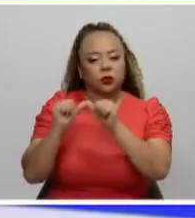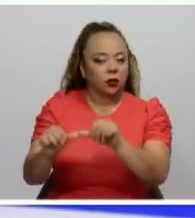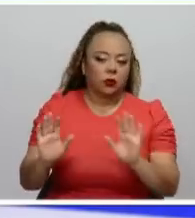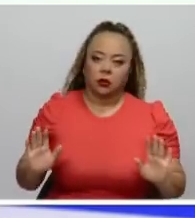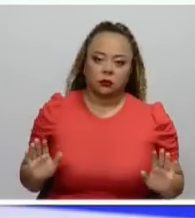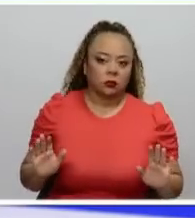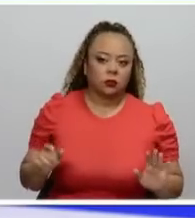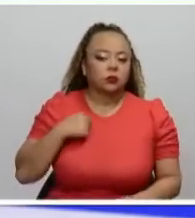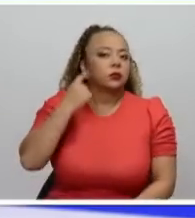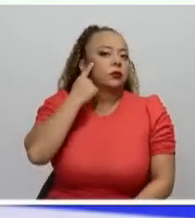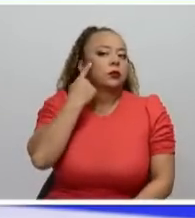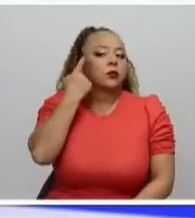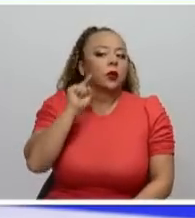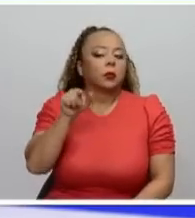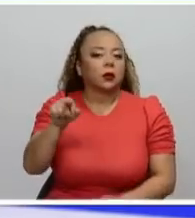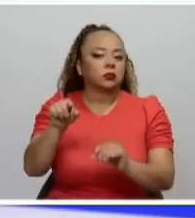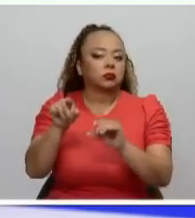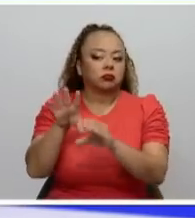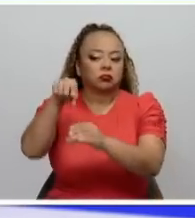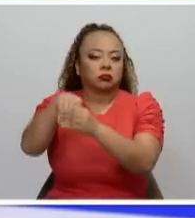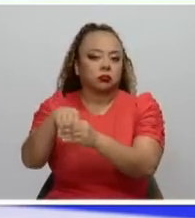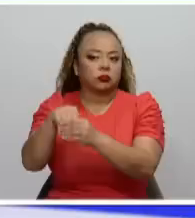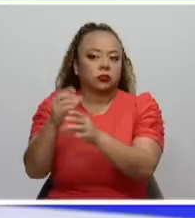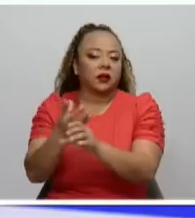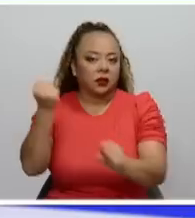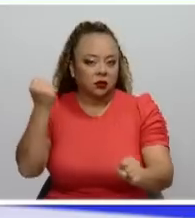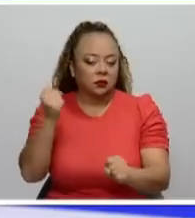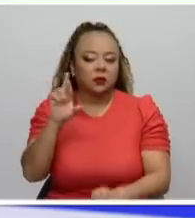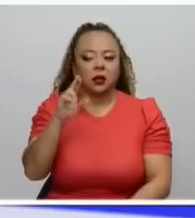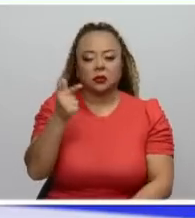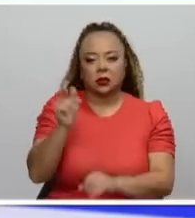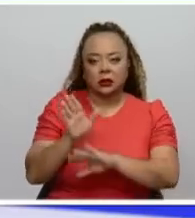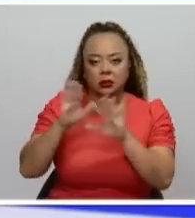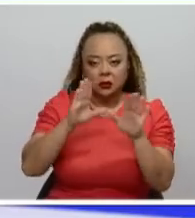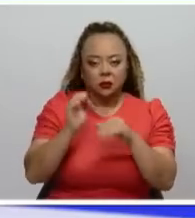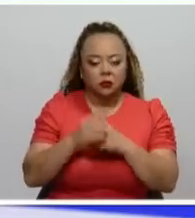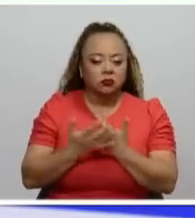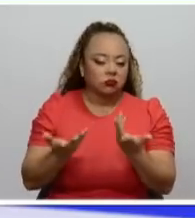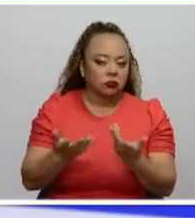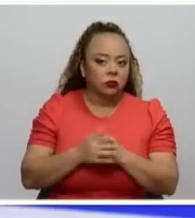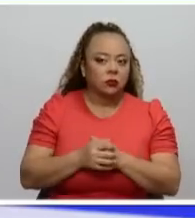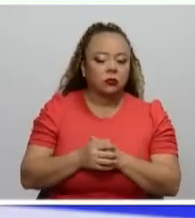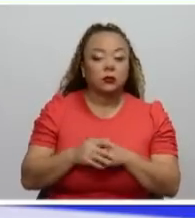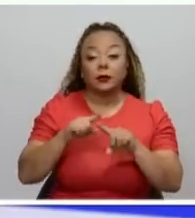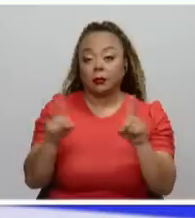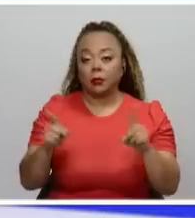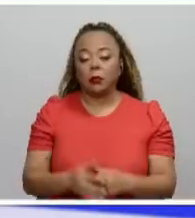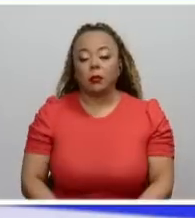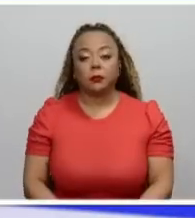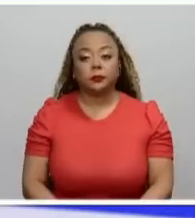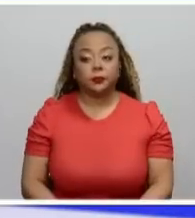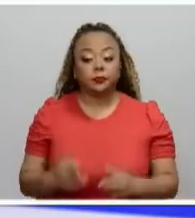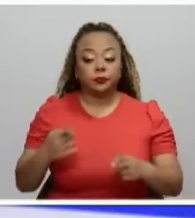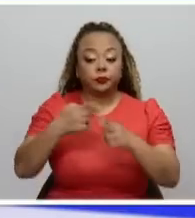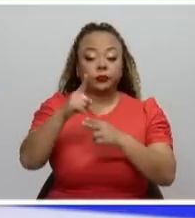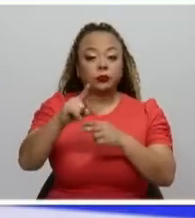uno pensaría que por ser staff de la federación Ricardo González entrenador de porteros Erick Rodríguez pues estarían ahí pero si la designación